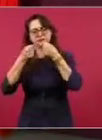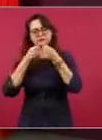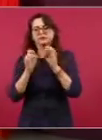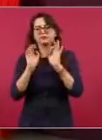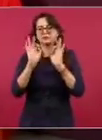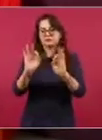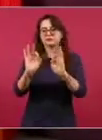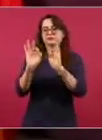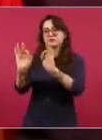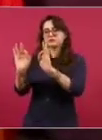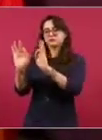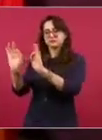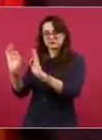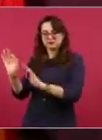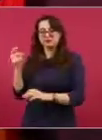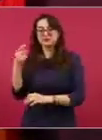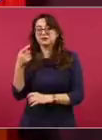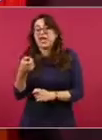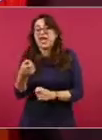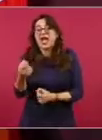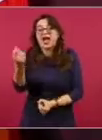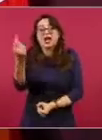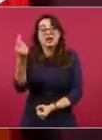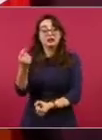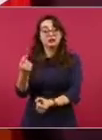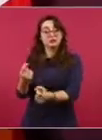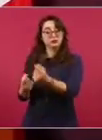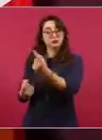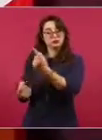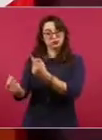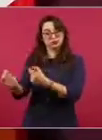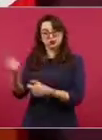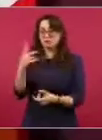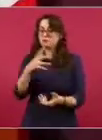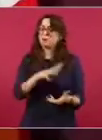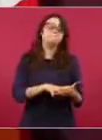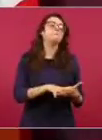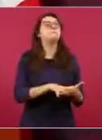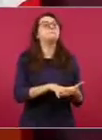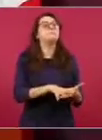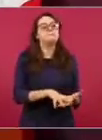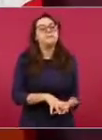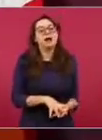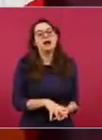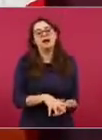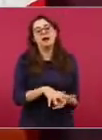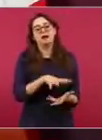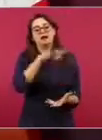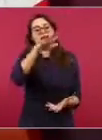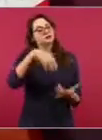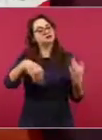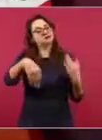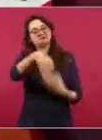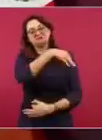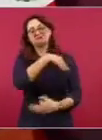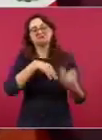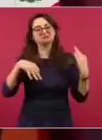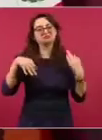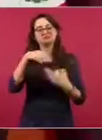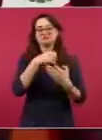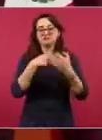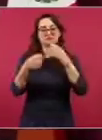excepciones, porque la regla es de que están los